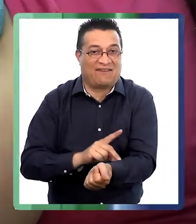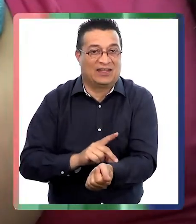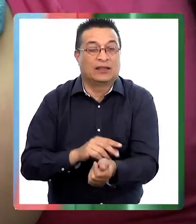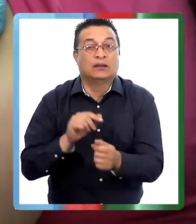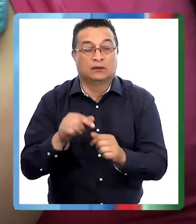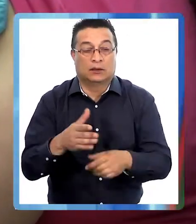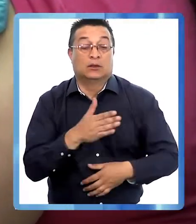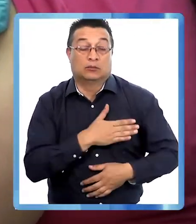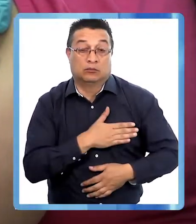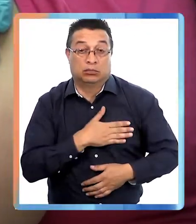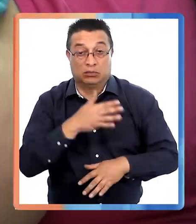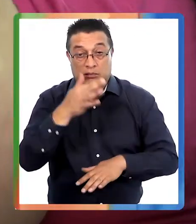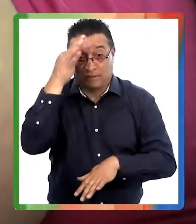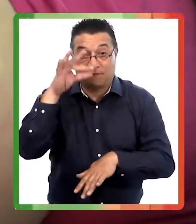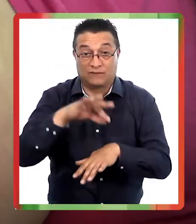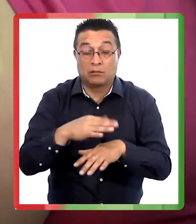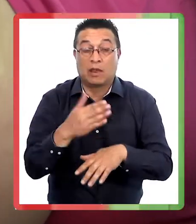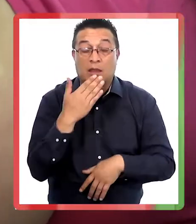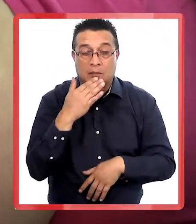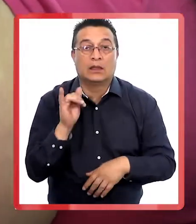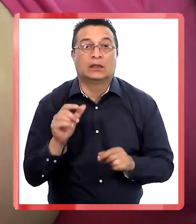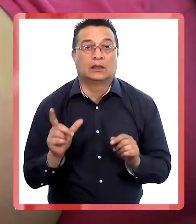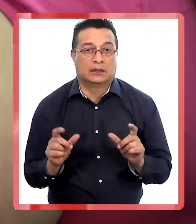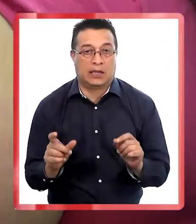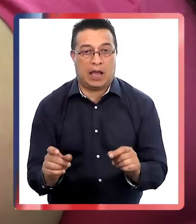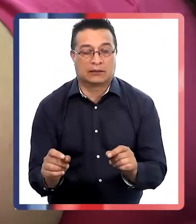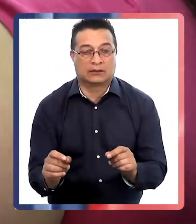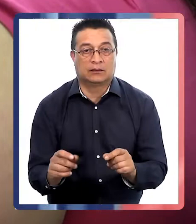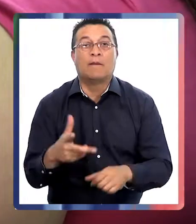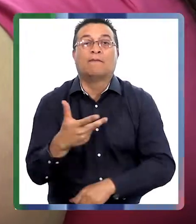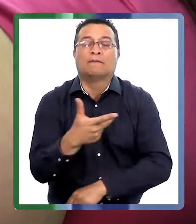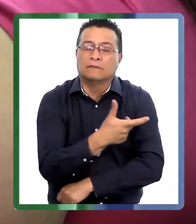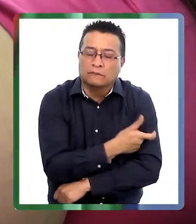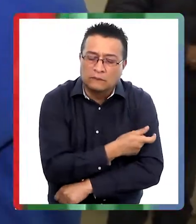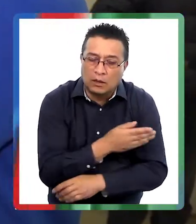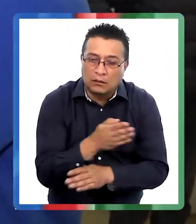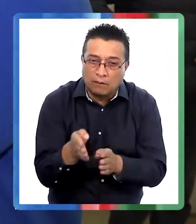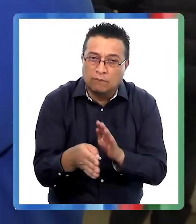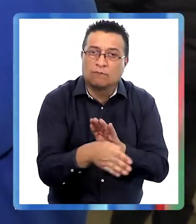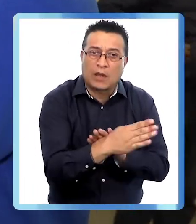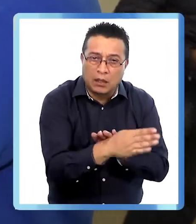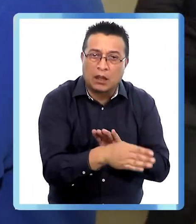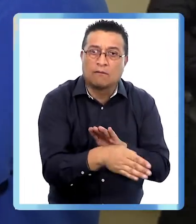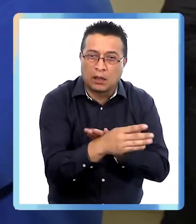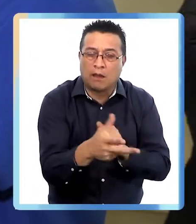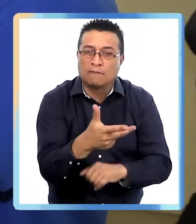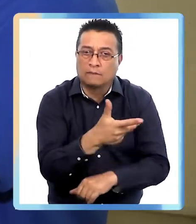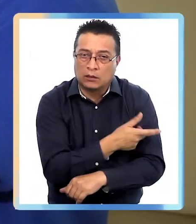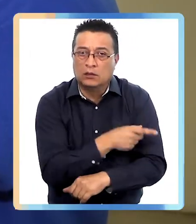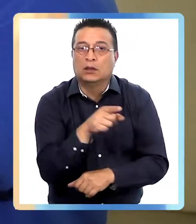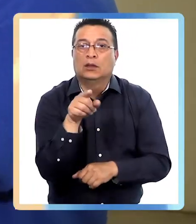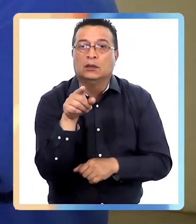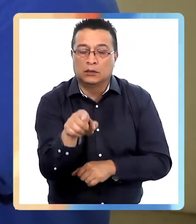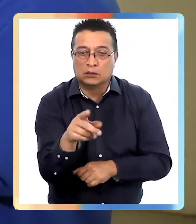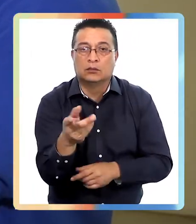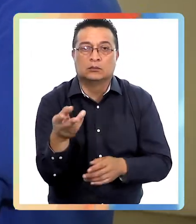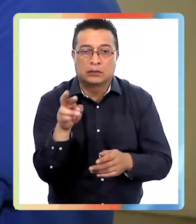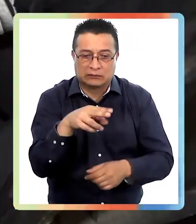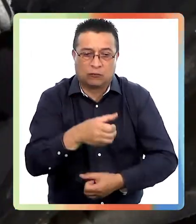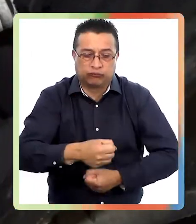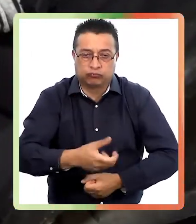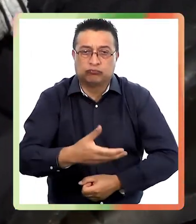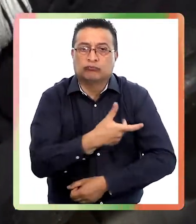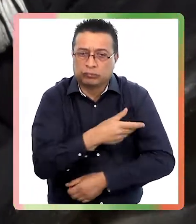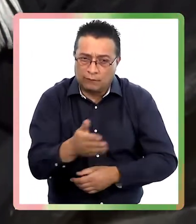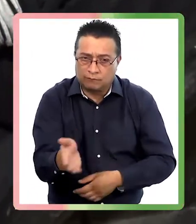patologías cardiovasculares, así como también cáncer. Vacúnense, vayan por su dosis de refuerzo. Todos los rezagados,